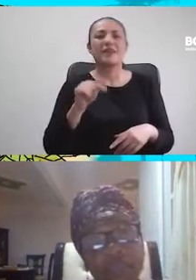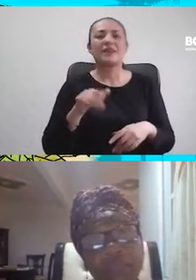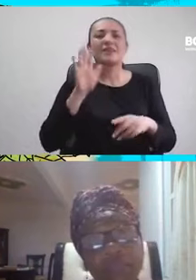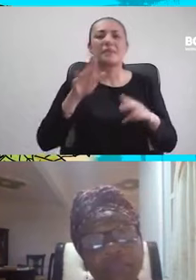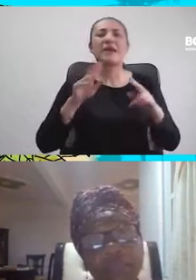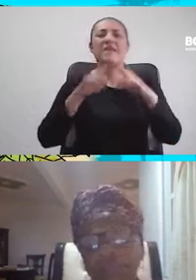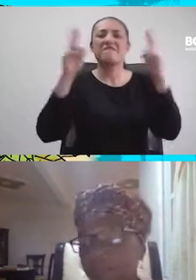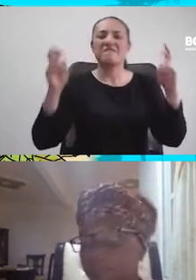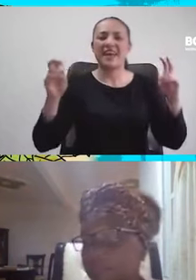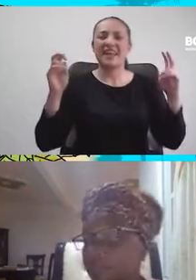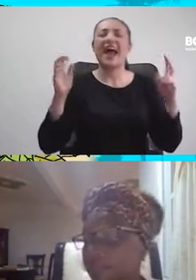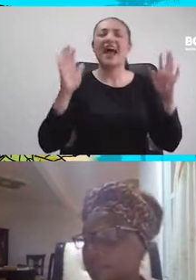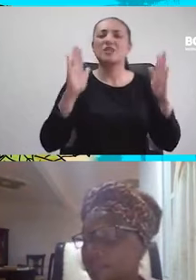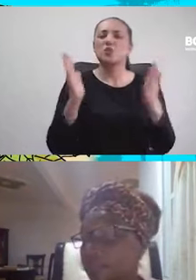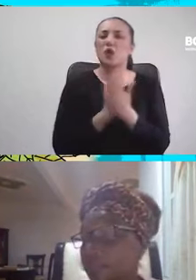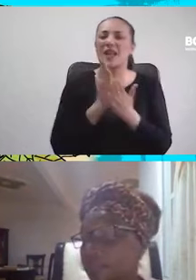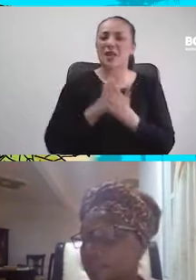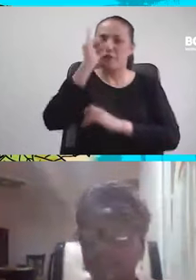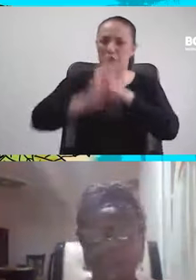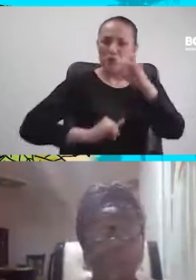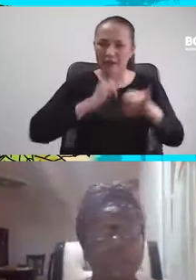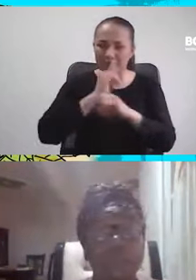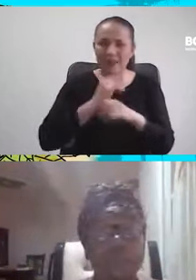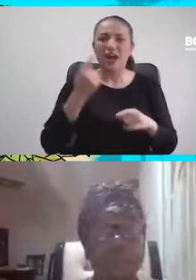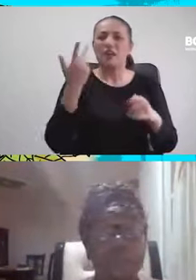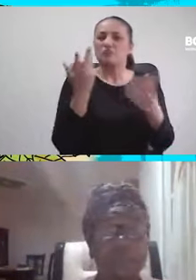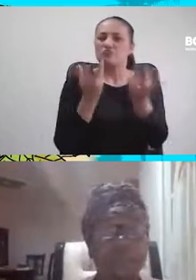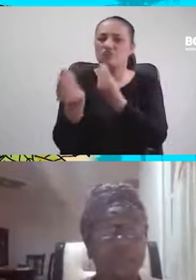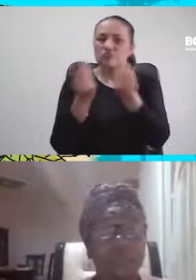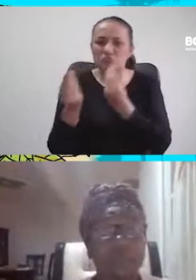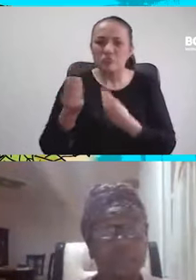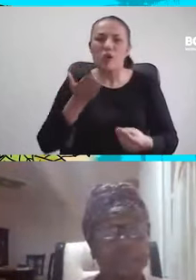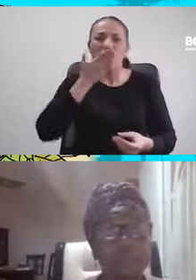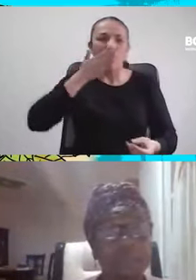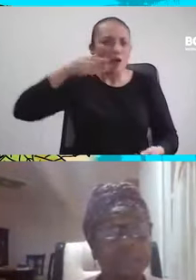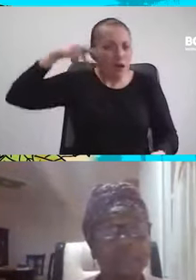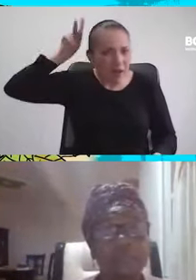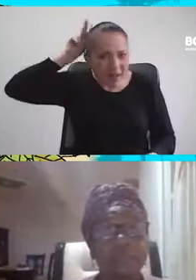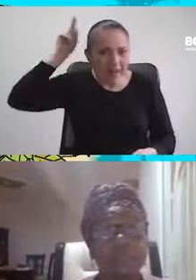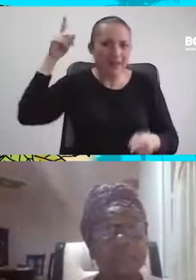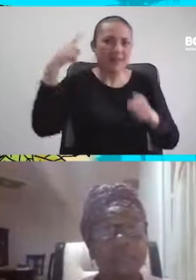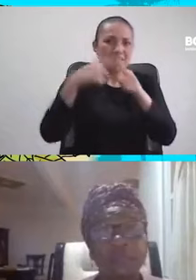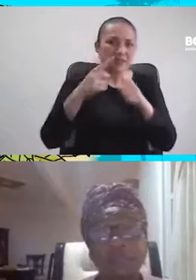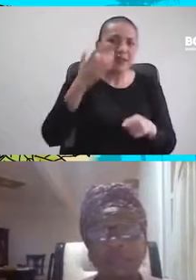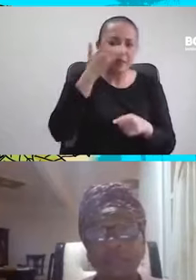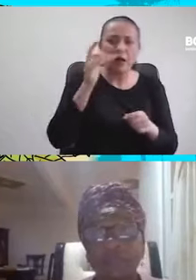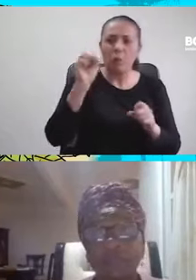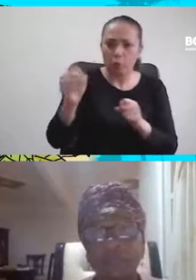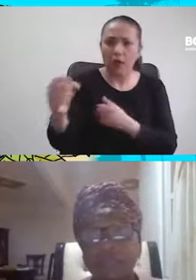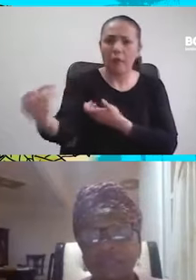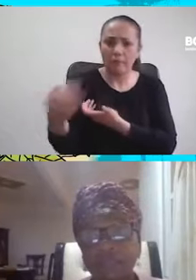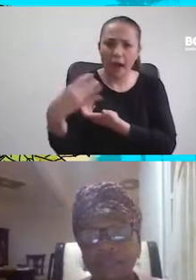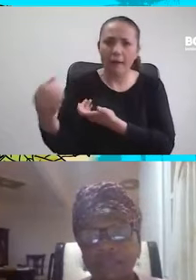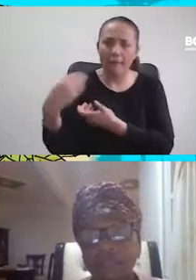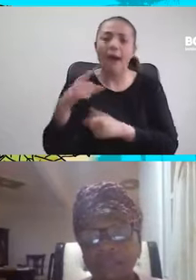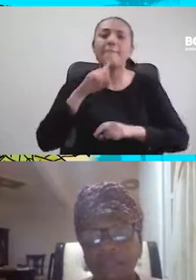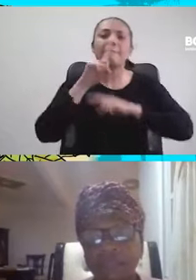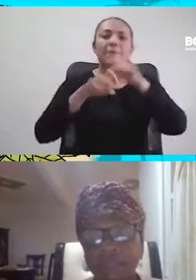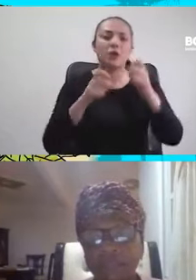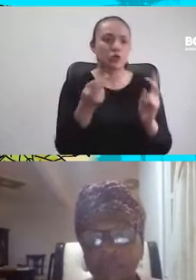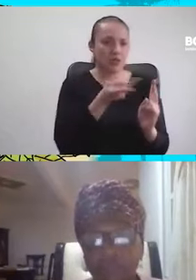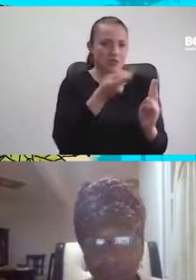de grupos étnicos de IDARTE, que tienen la posibilidad de hacer preguntas aquí a estos